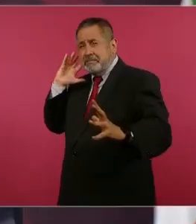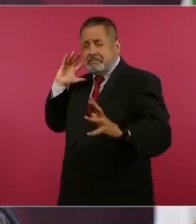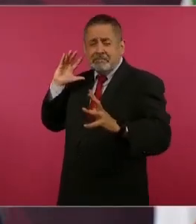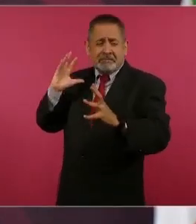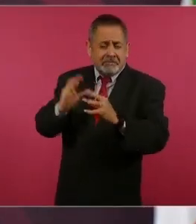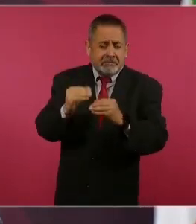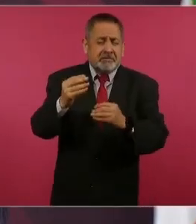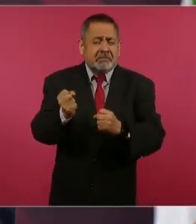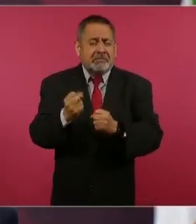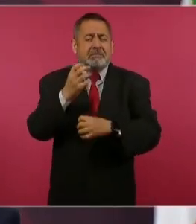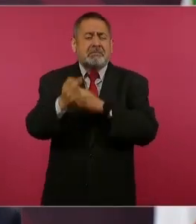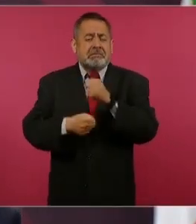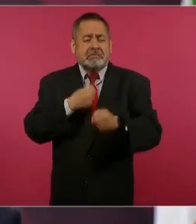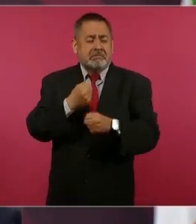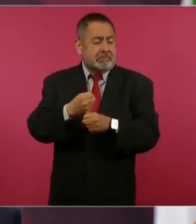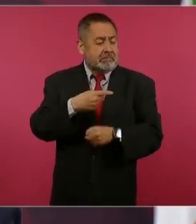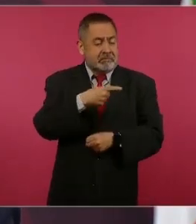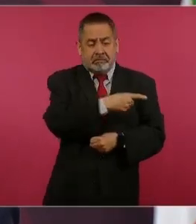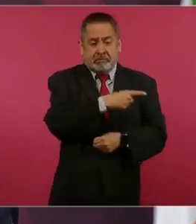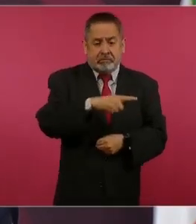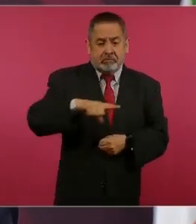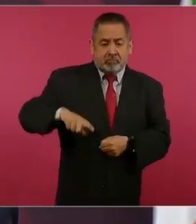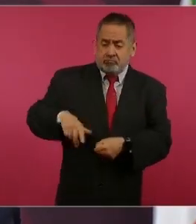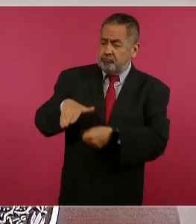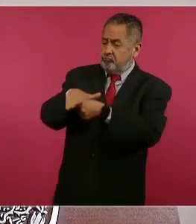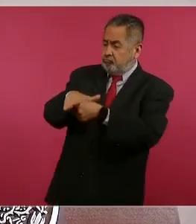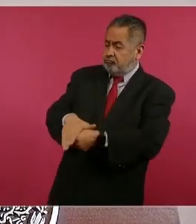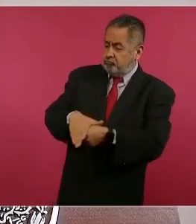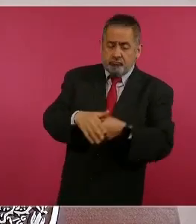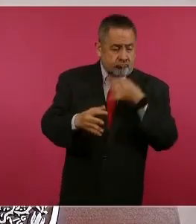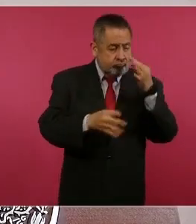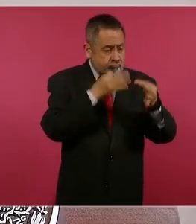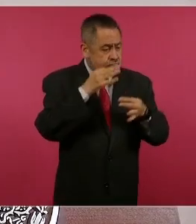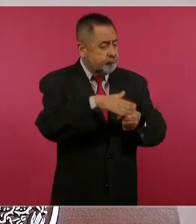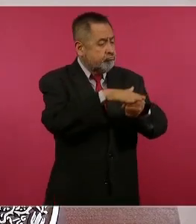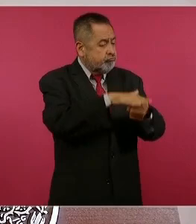de sometimiento a los medios.